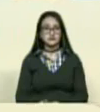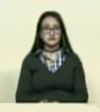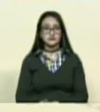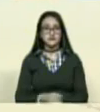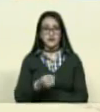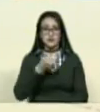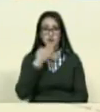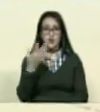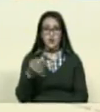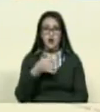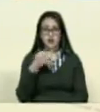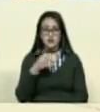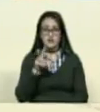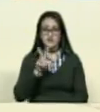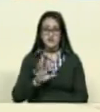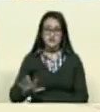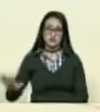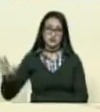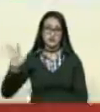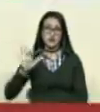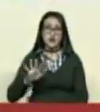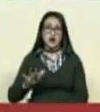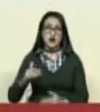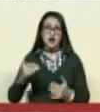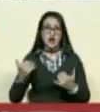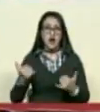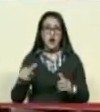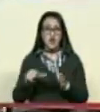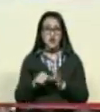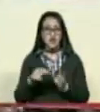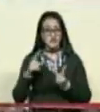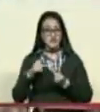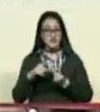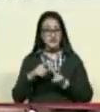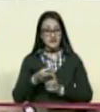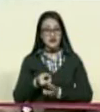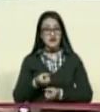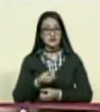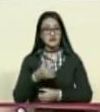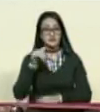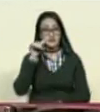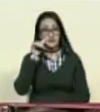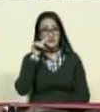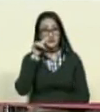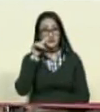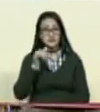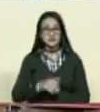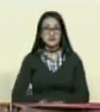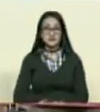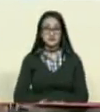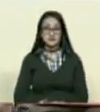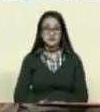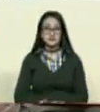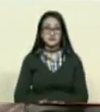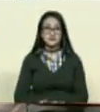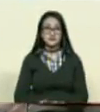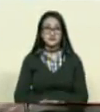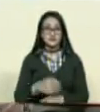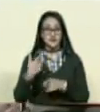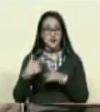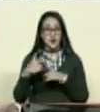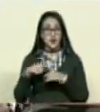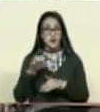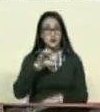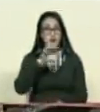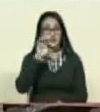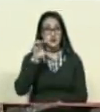Buenas tardes, Venezuela. Estamos transmitiendo por Venezolana de Televisión y algunos canales que se pegan a esta